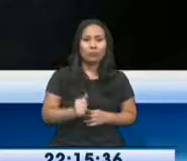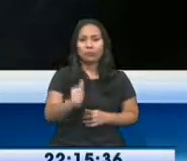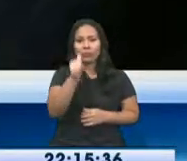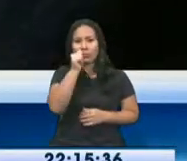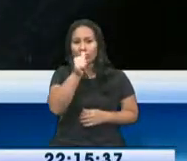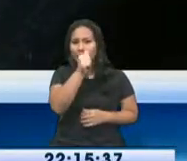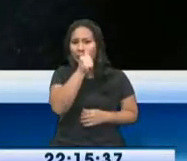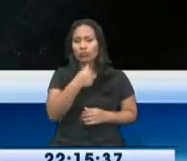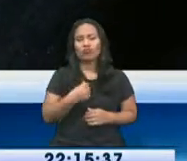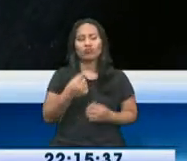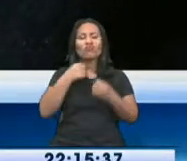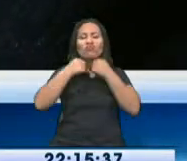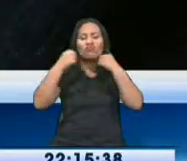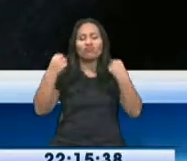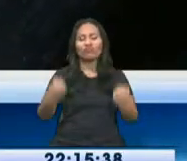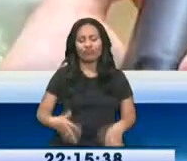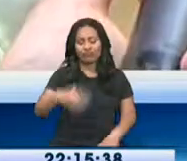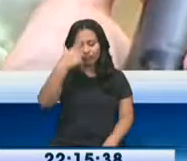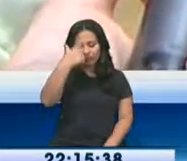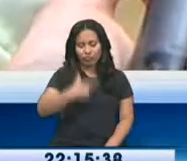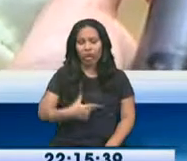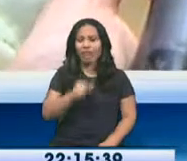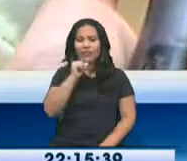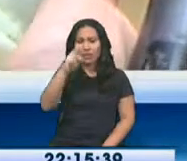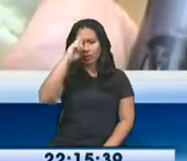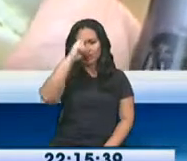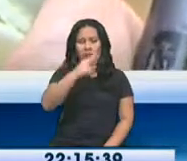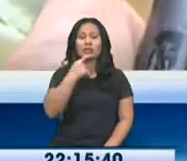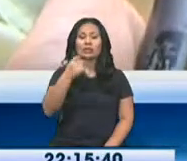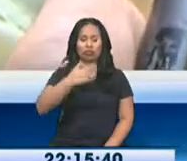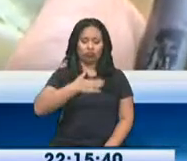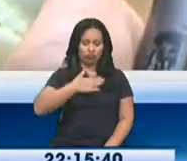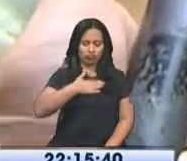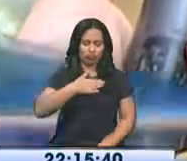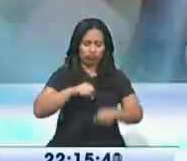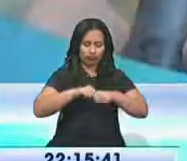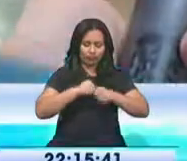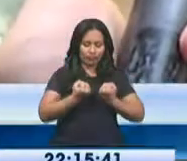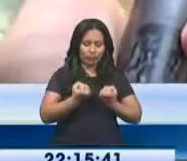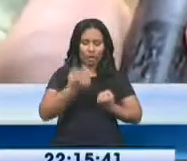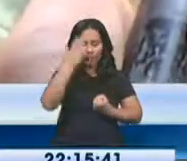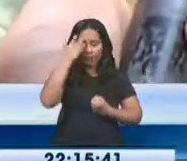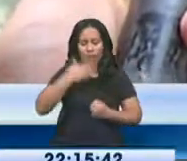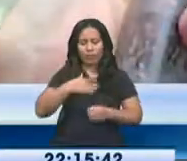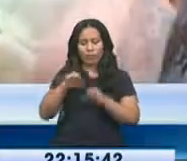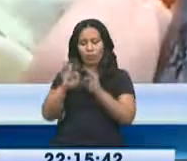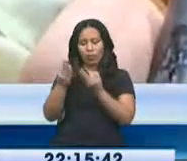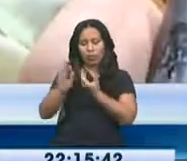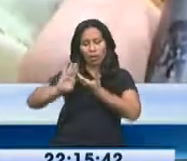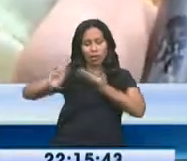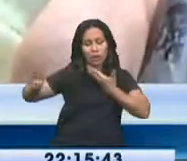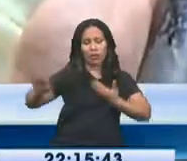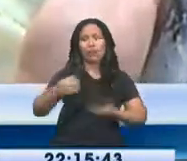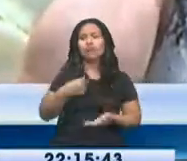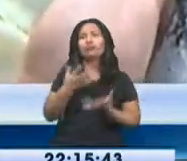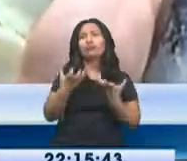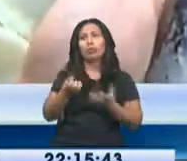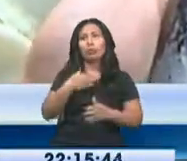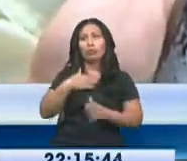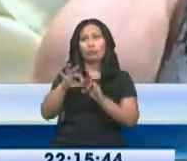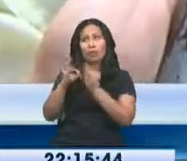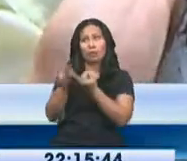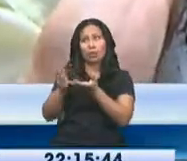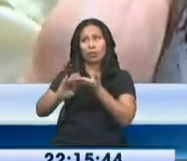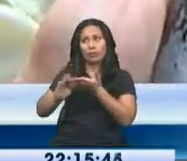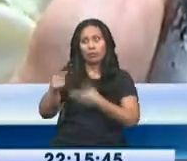drogas les quitaron la dignidad. Mi corazón destruido porque he fallado con mi familia por la droga. Que me perdone por todo lo que yo